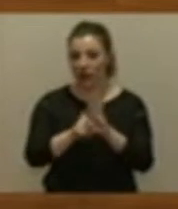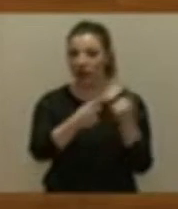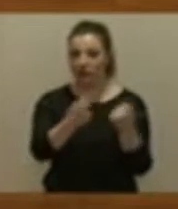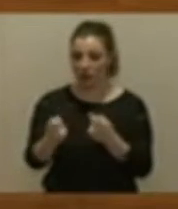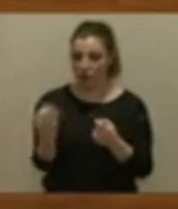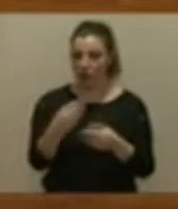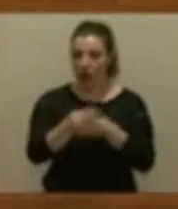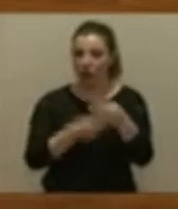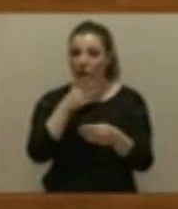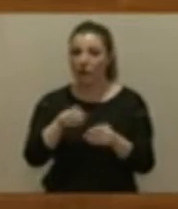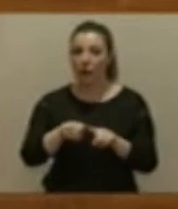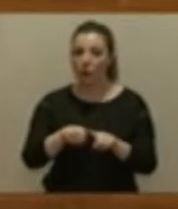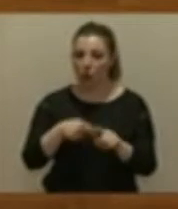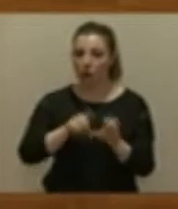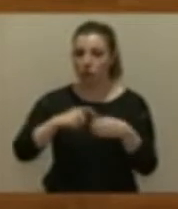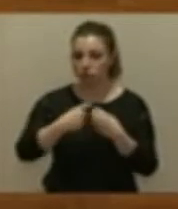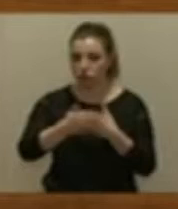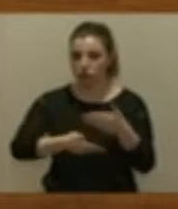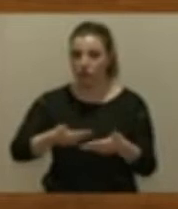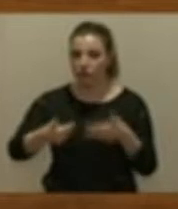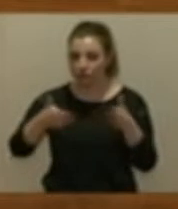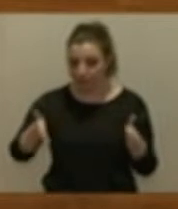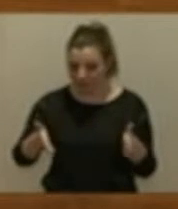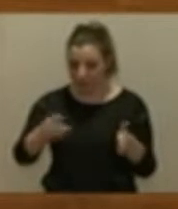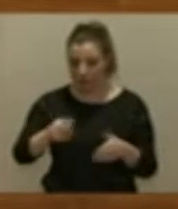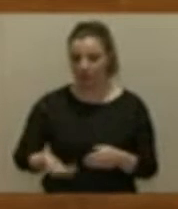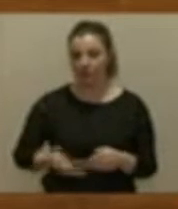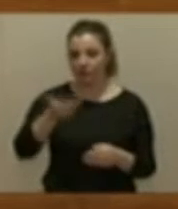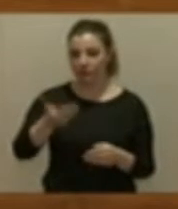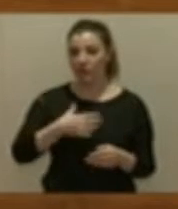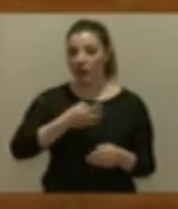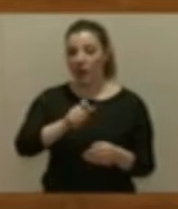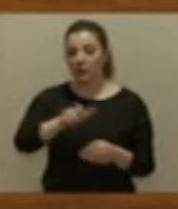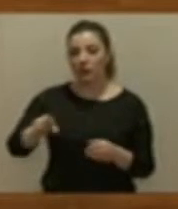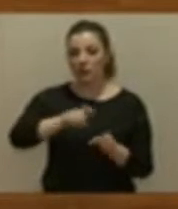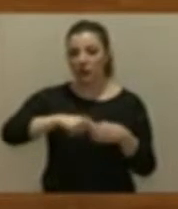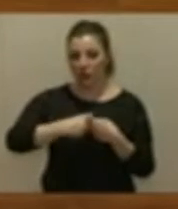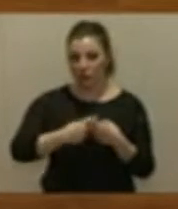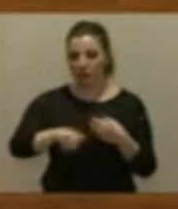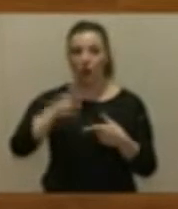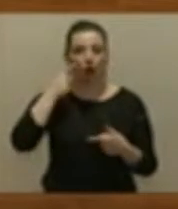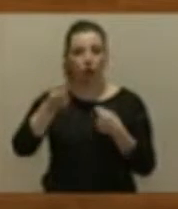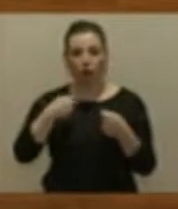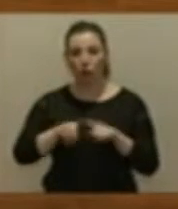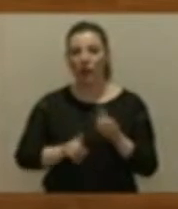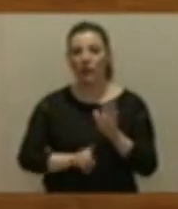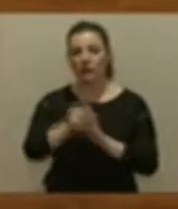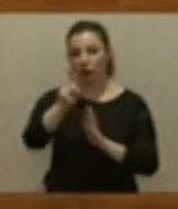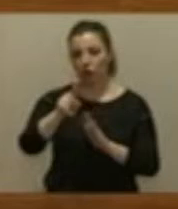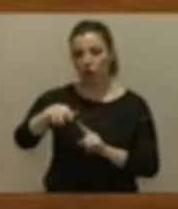establecer procesos participativos abiertos y vinculantes que permitan a la gente tener el control del desarrollo de su